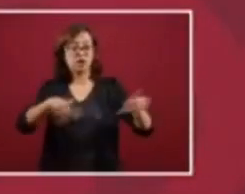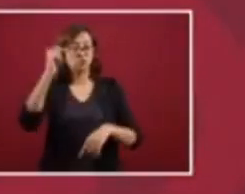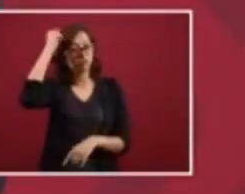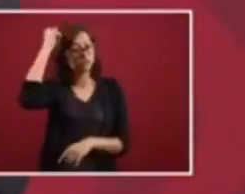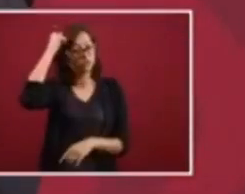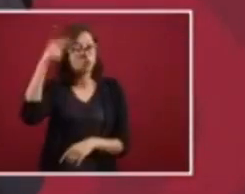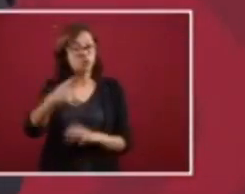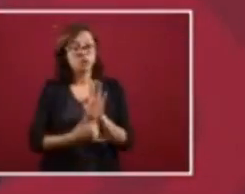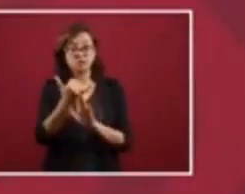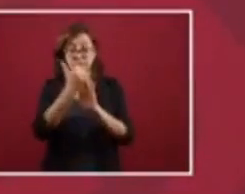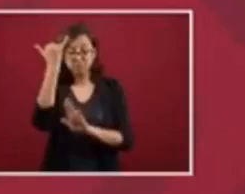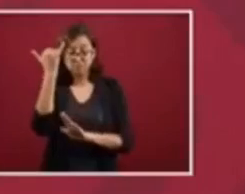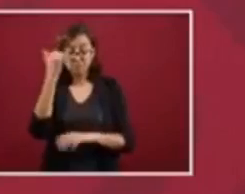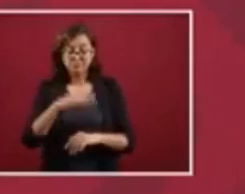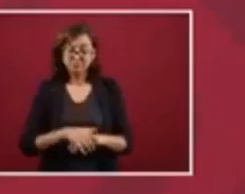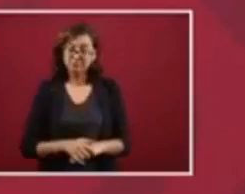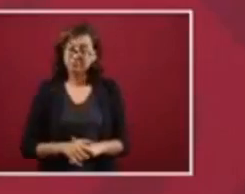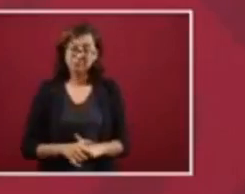Texcoco era